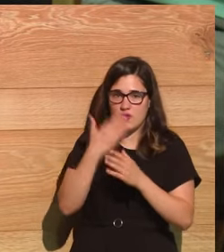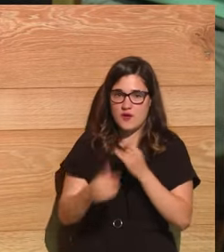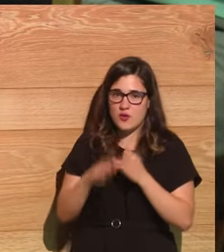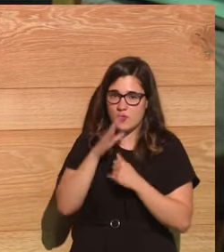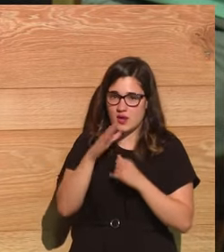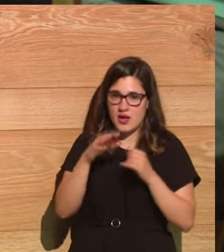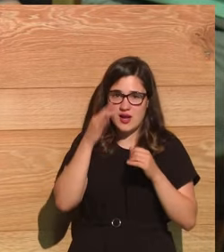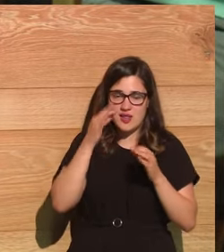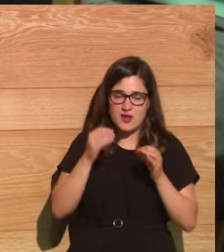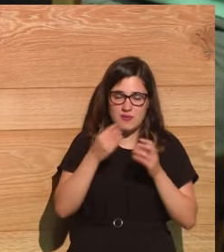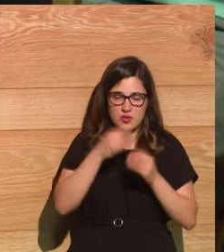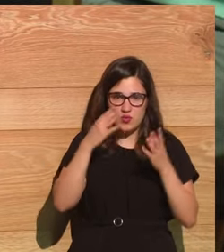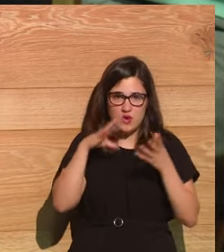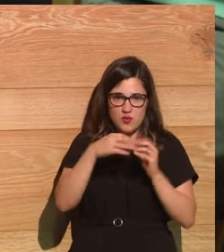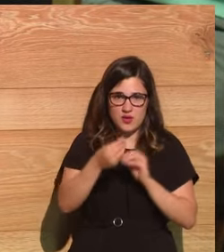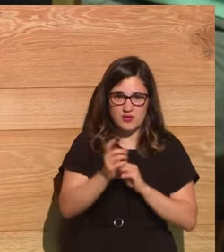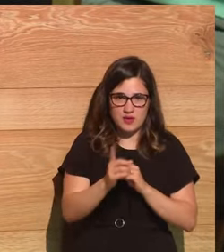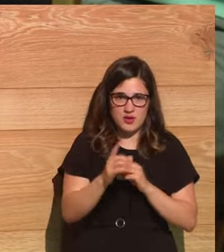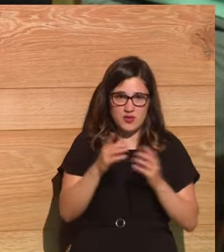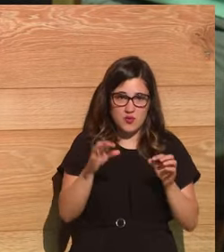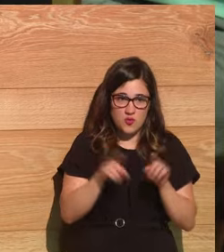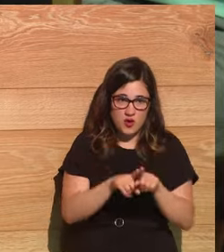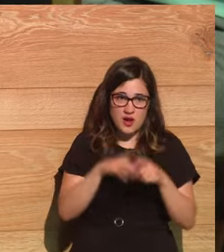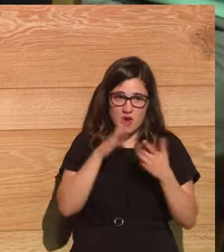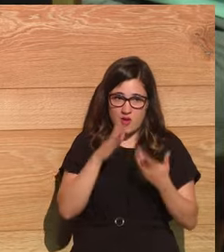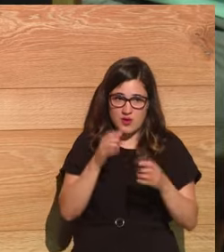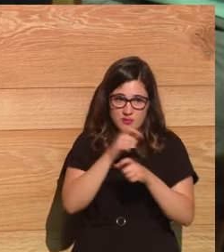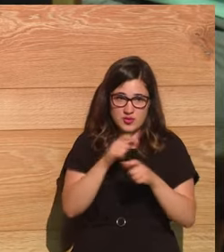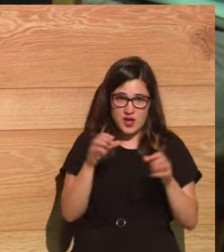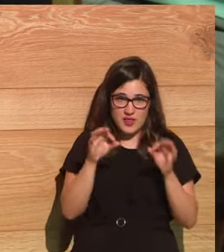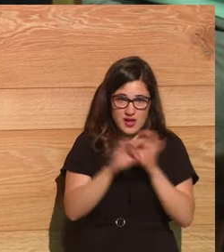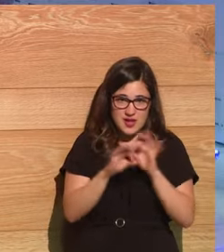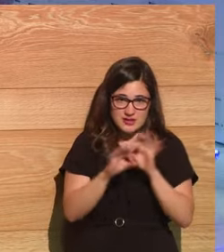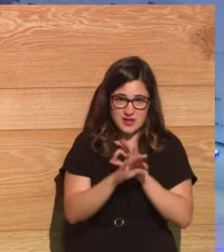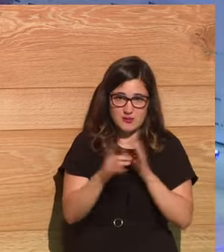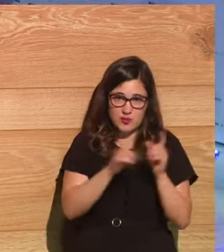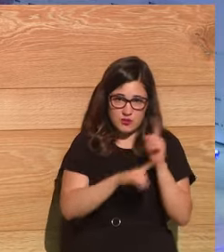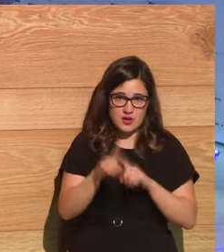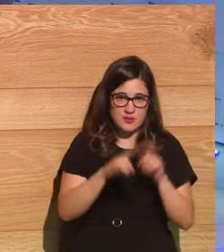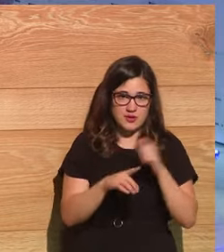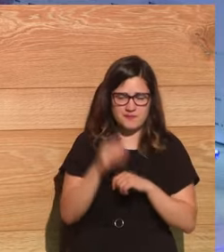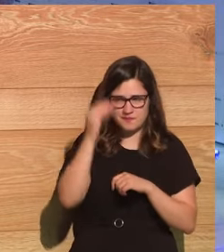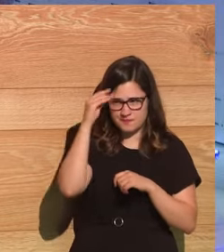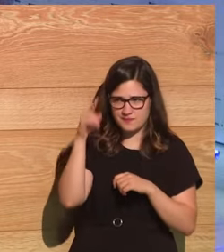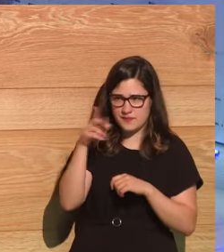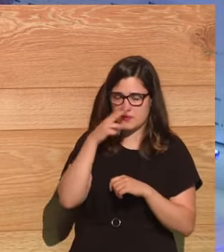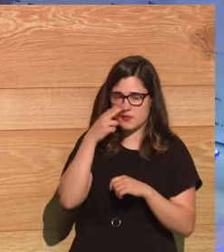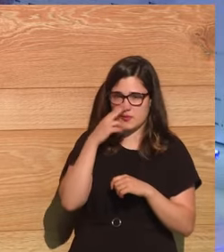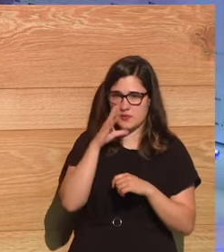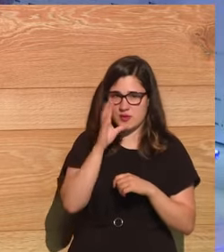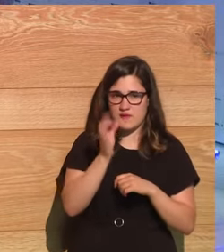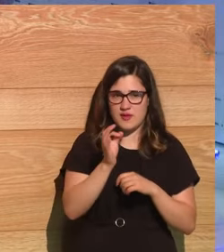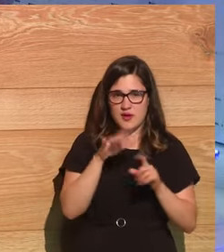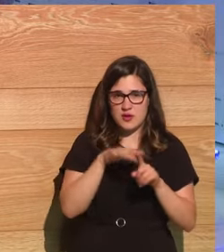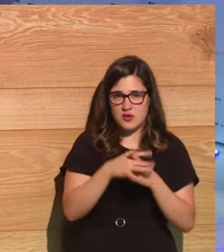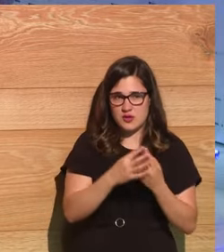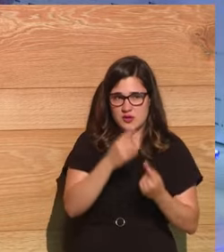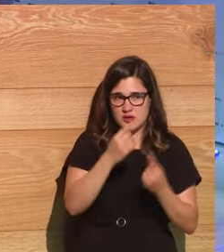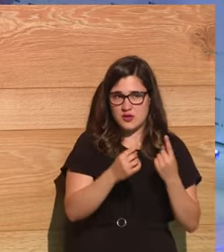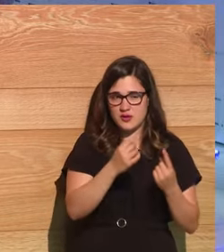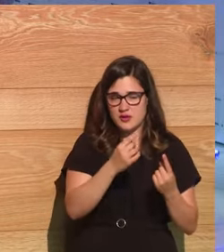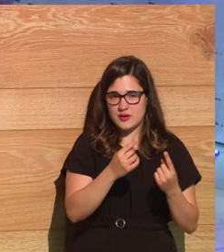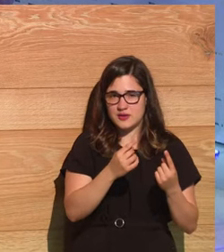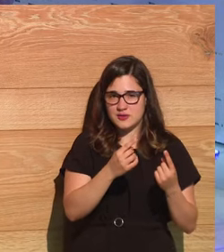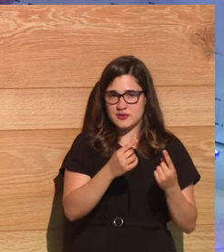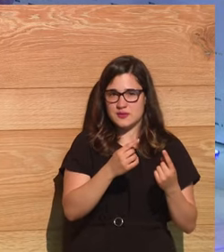realidad virtual. Como, bueno, ahora los disléxicos tienen problemas para adaptarse. Bueno, pero eso que dices es muy interesante, porque es verdad que determinados contextos ponen en